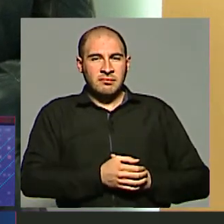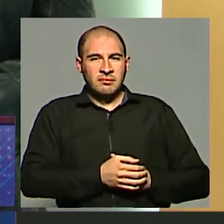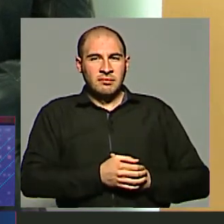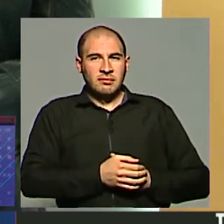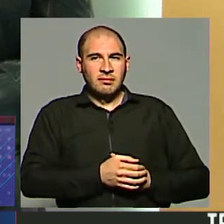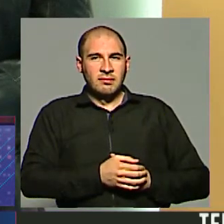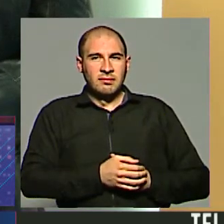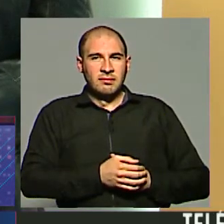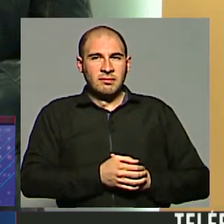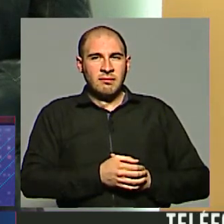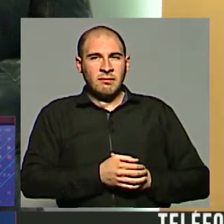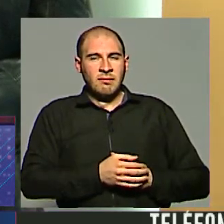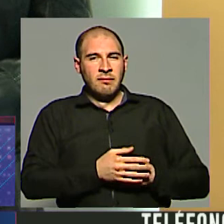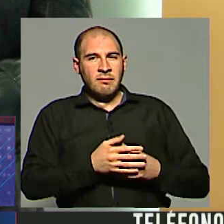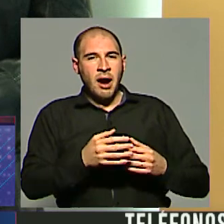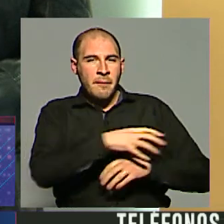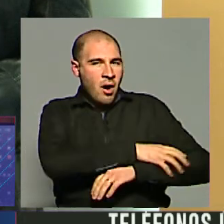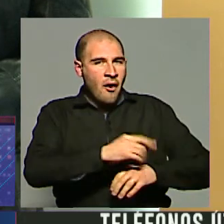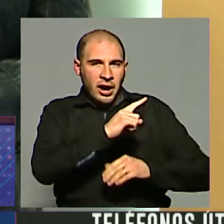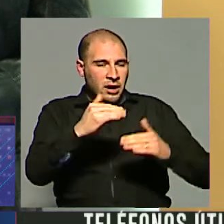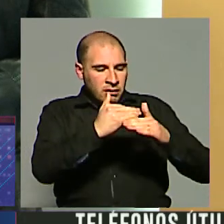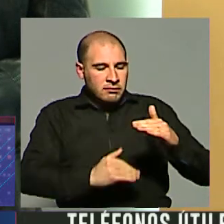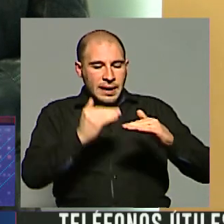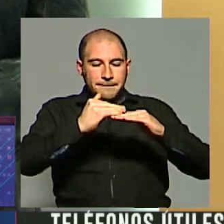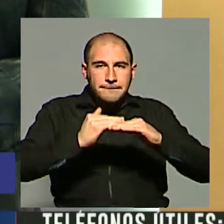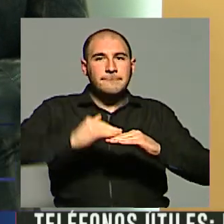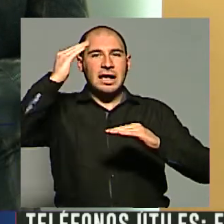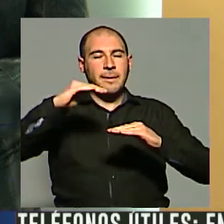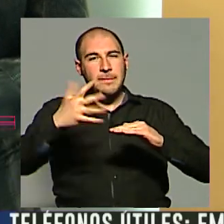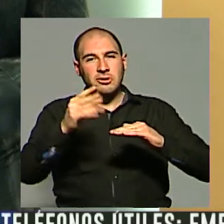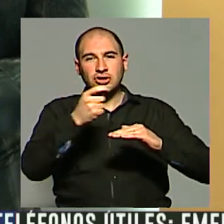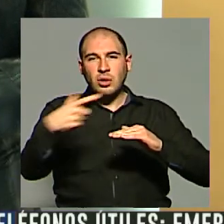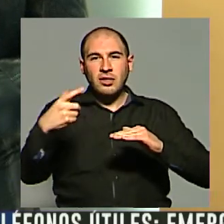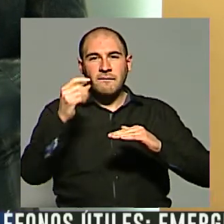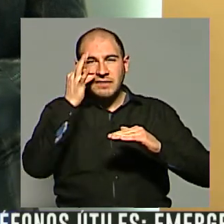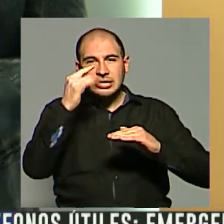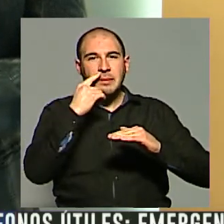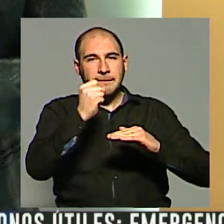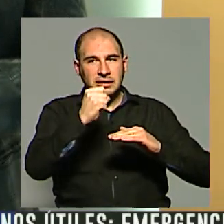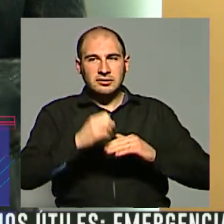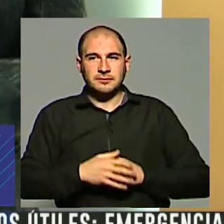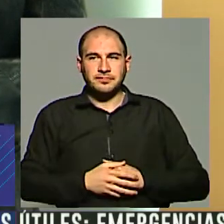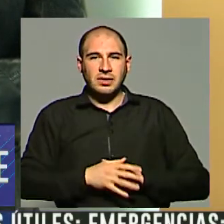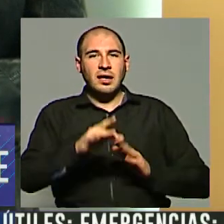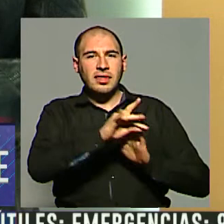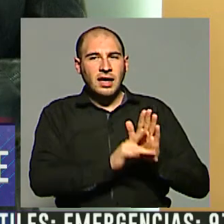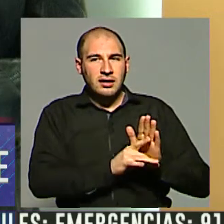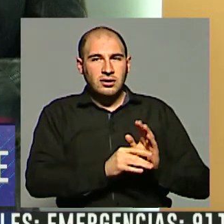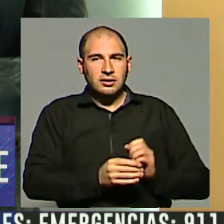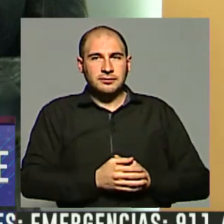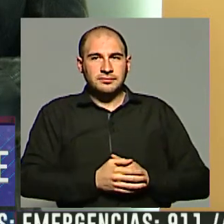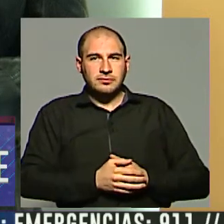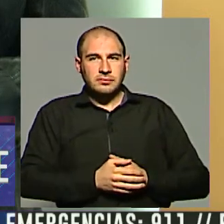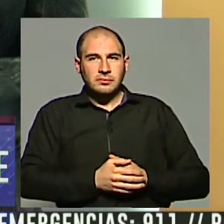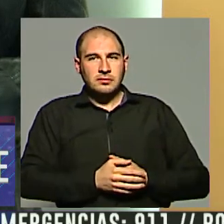algún modo no sea pobre, tiene que ganar promedio alrededor de 20.000 pesos. Un dato que cada vez